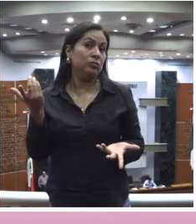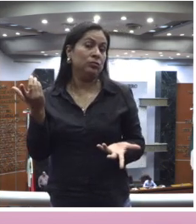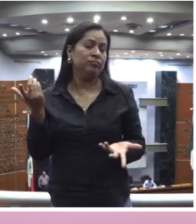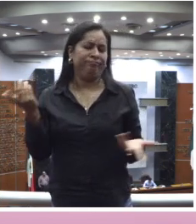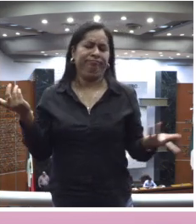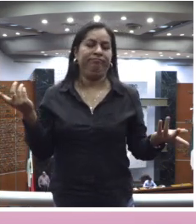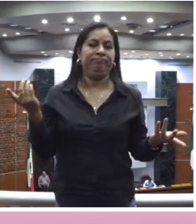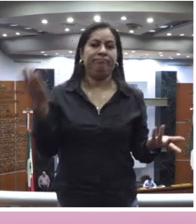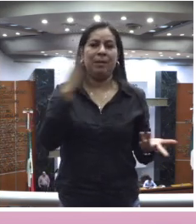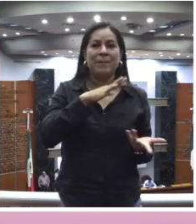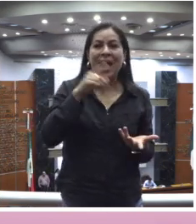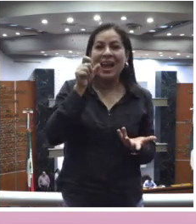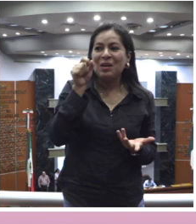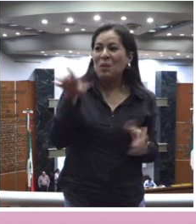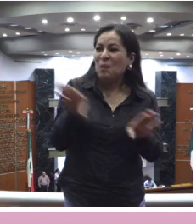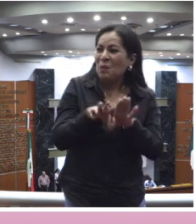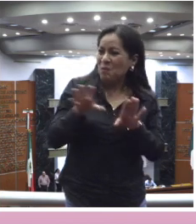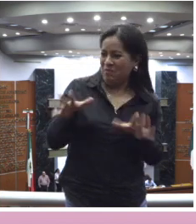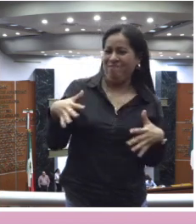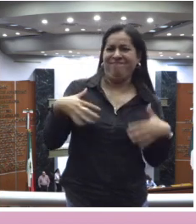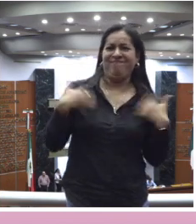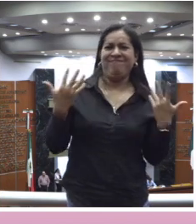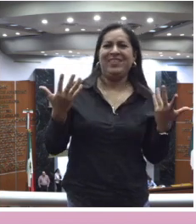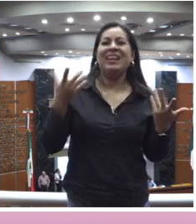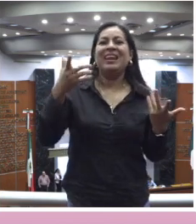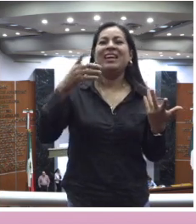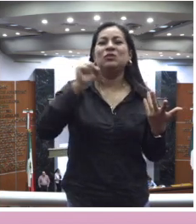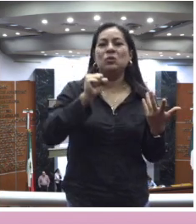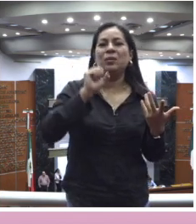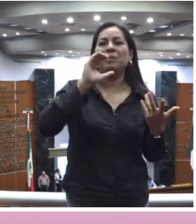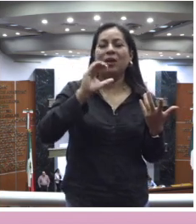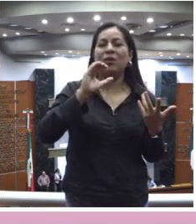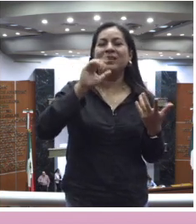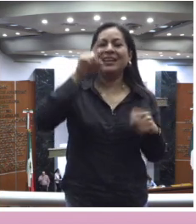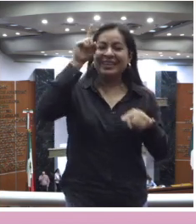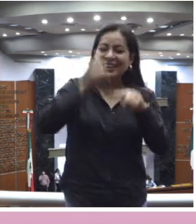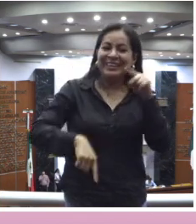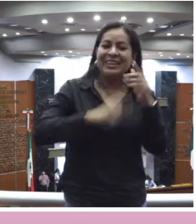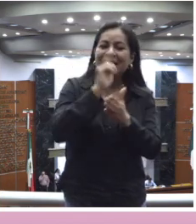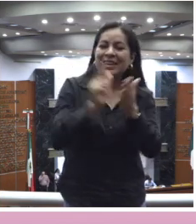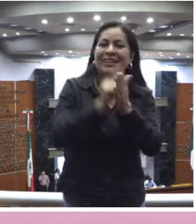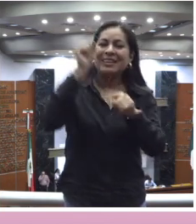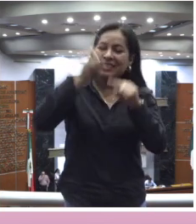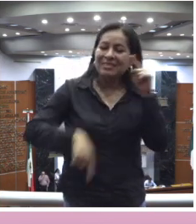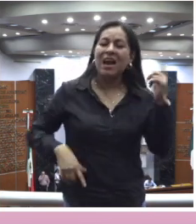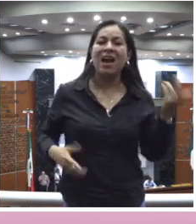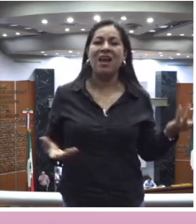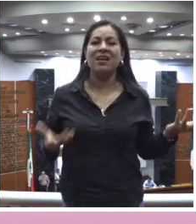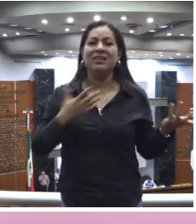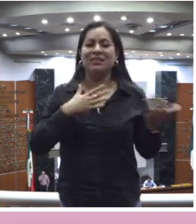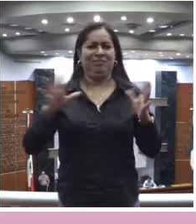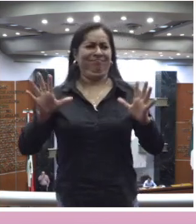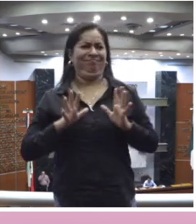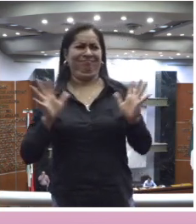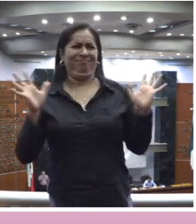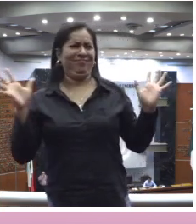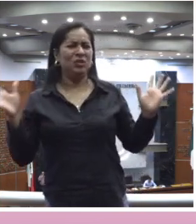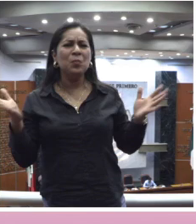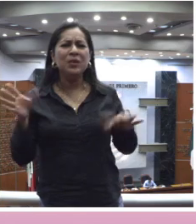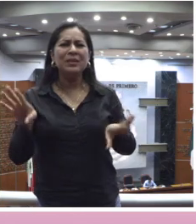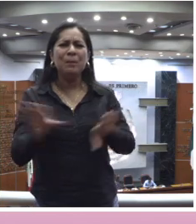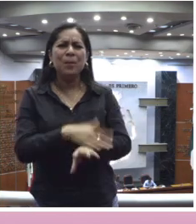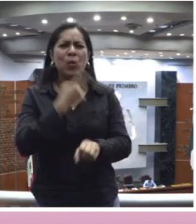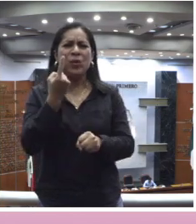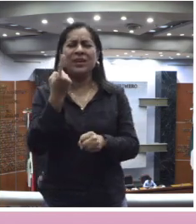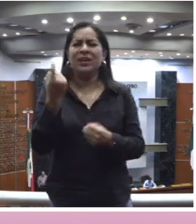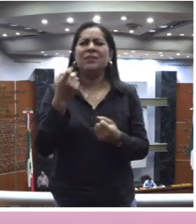Irónicamente, es la Corte la que está pretendiendo echar abajo una reforma democrática. Es sorprendente porque irónicamente